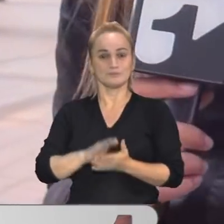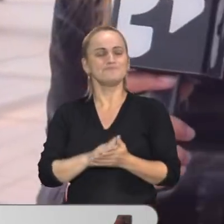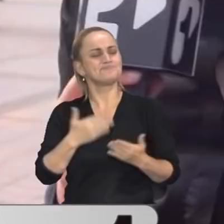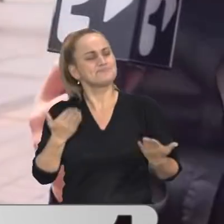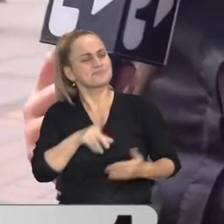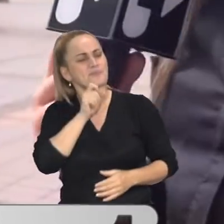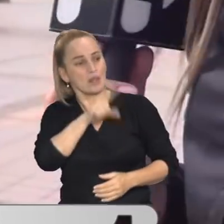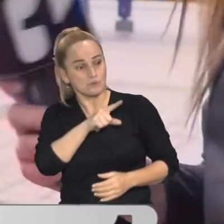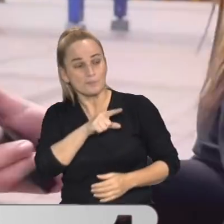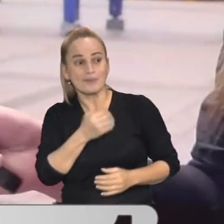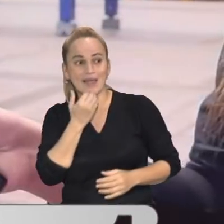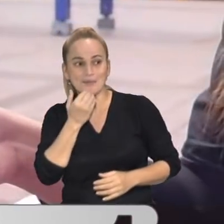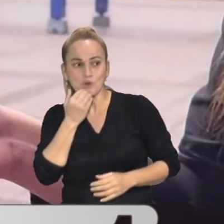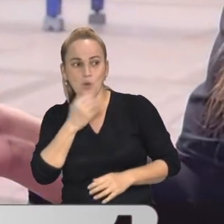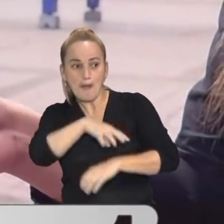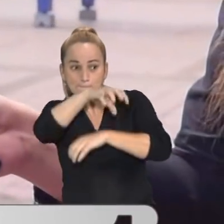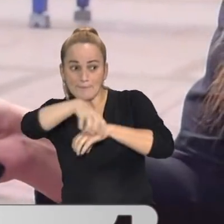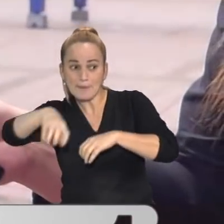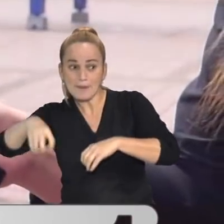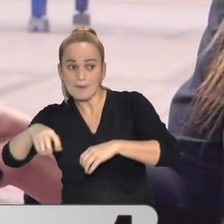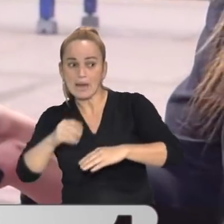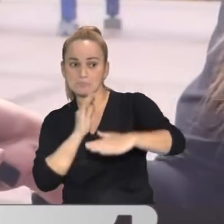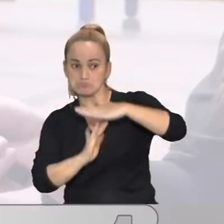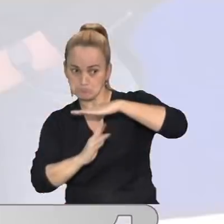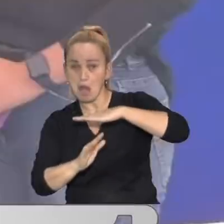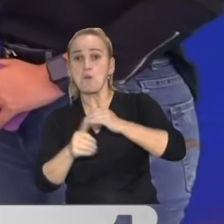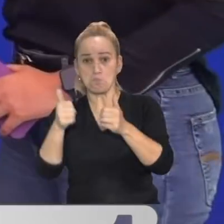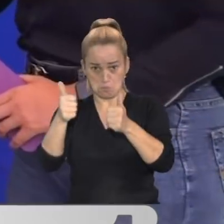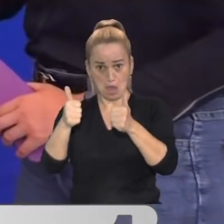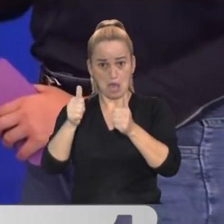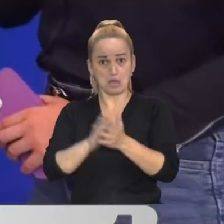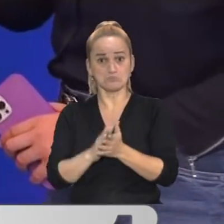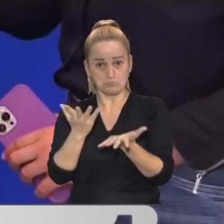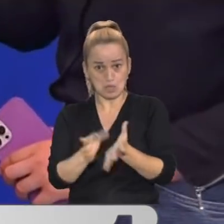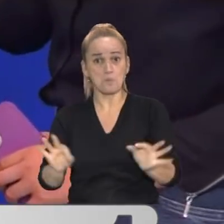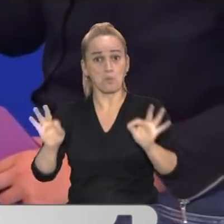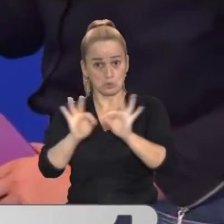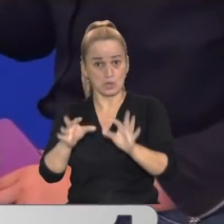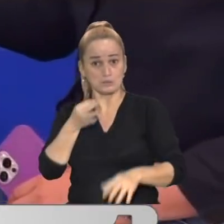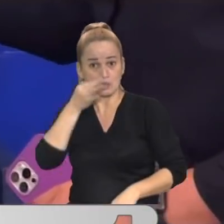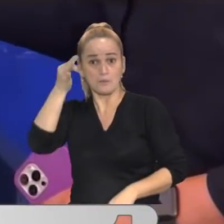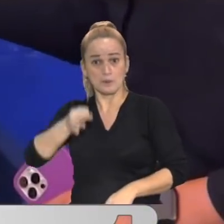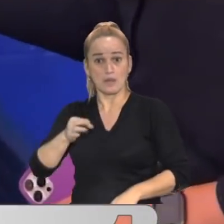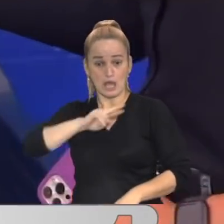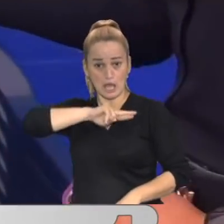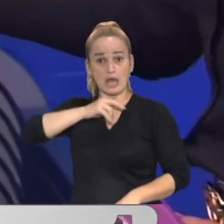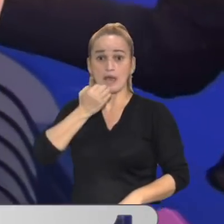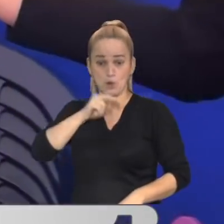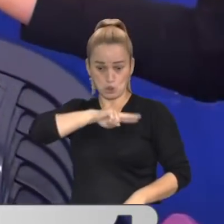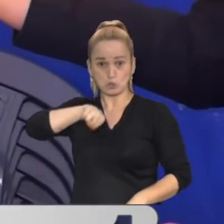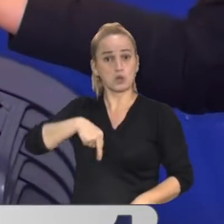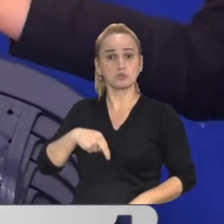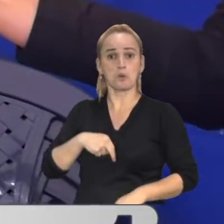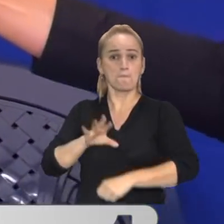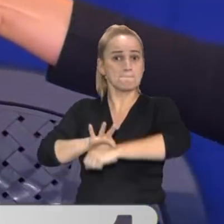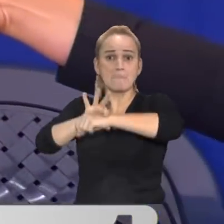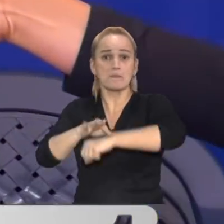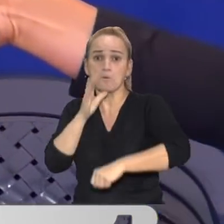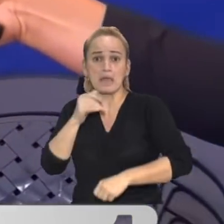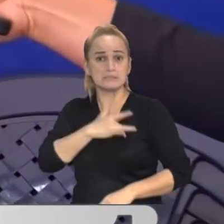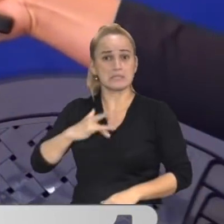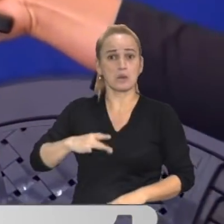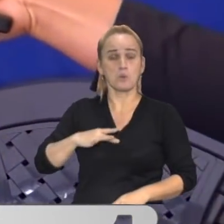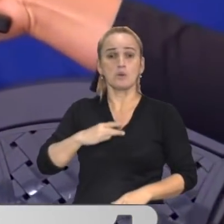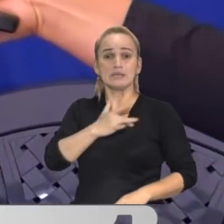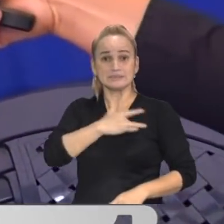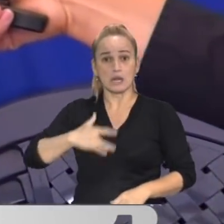usted que habiliten este tipo de espacios? Bien, bien, está bien. Muy importante de verdad. Para nosotros que no tenemos EPS se nos ha sido difícil, pero